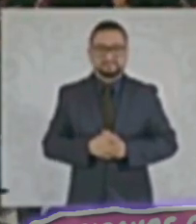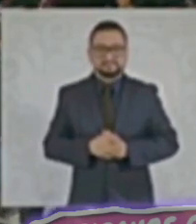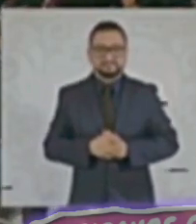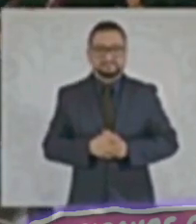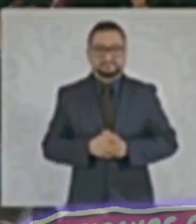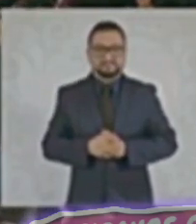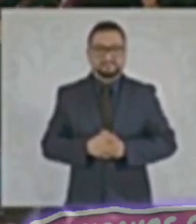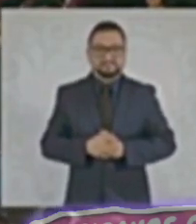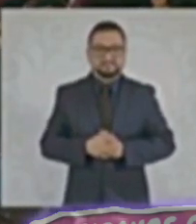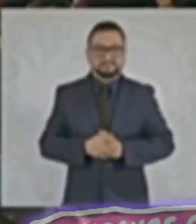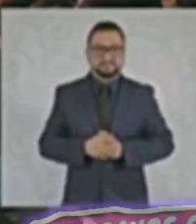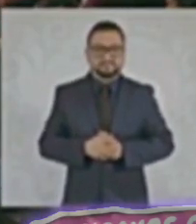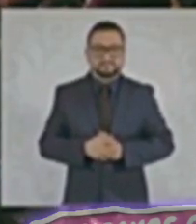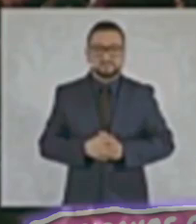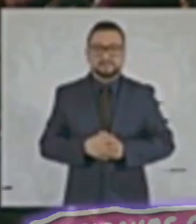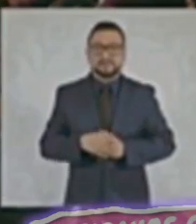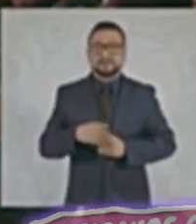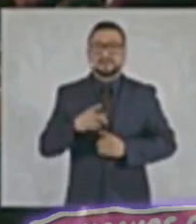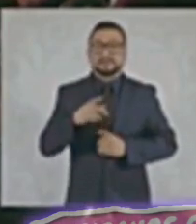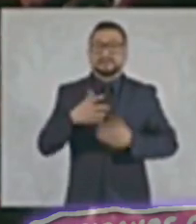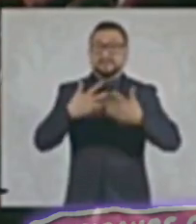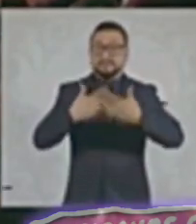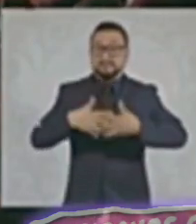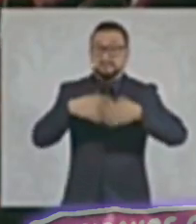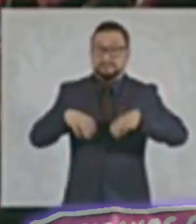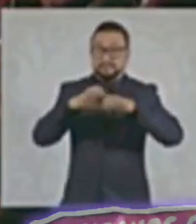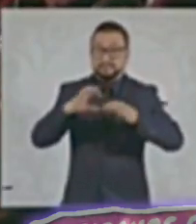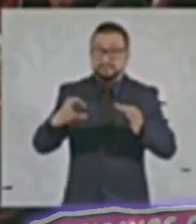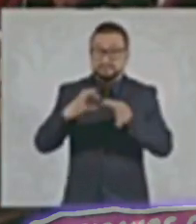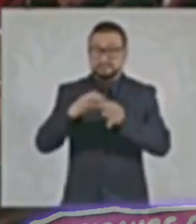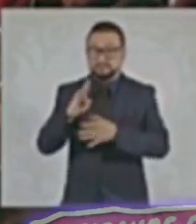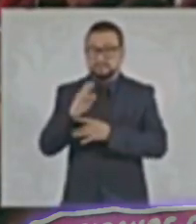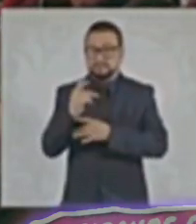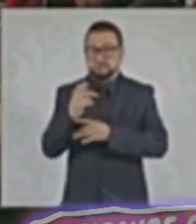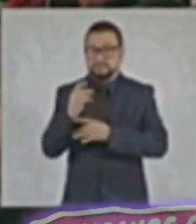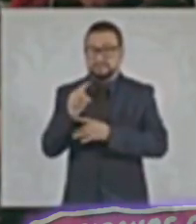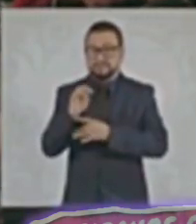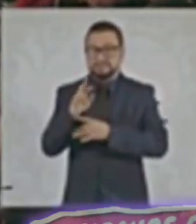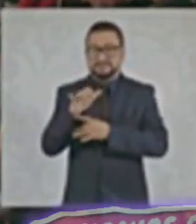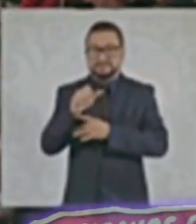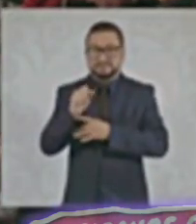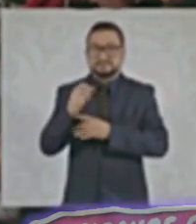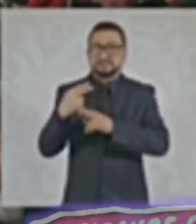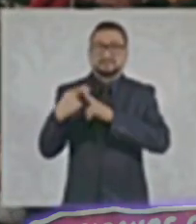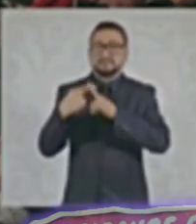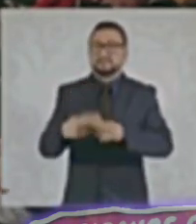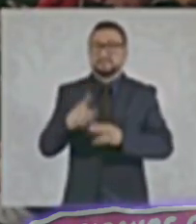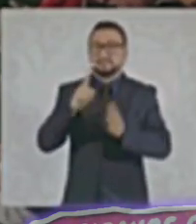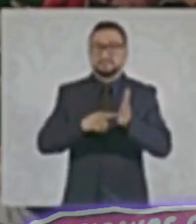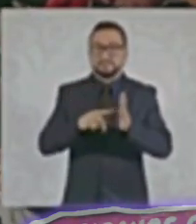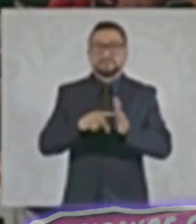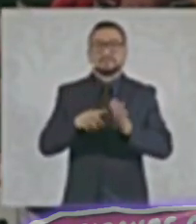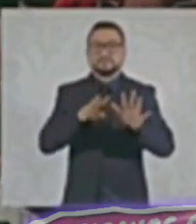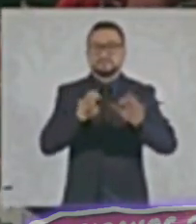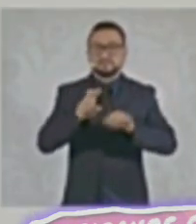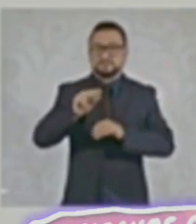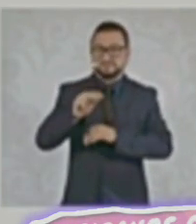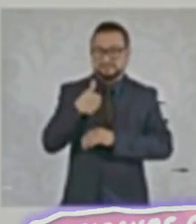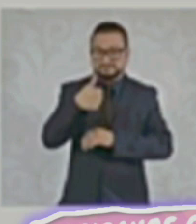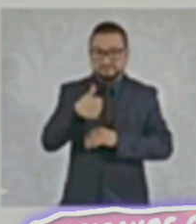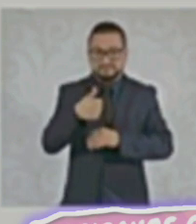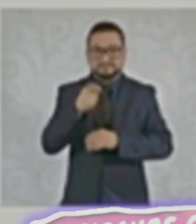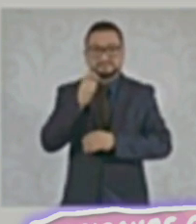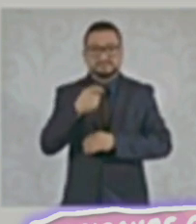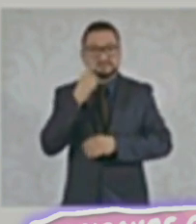Calizas Industriales del Carmen es una empresa filial de Vulcan Materials dedicada desde 1986 al